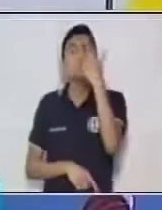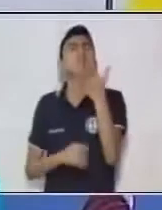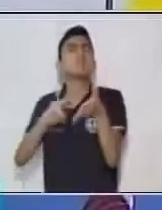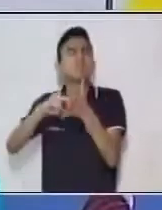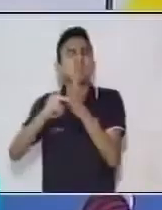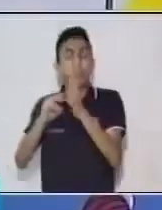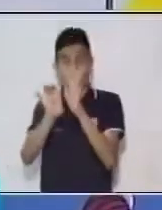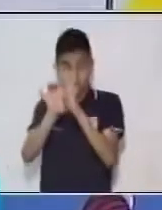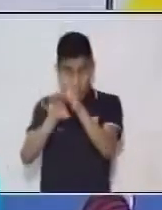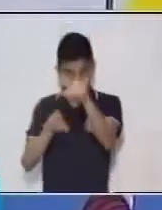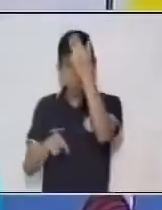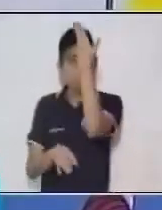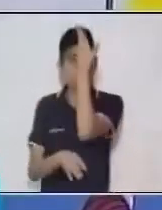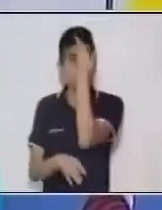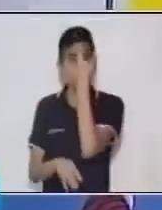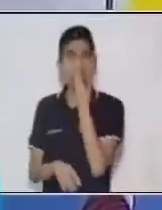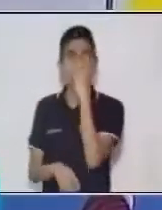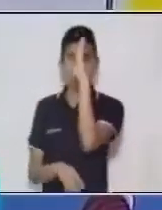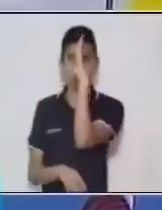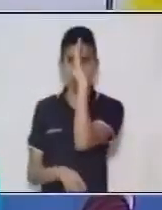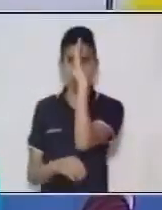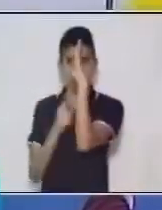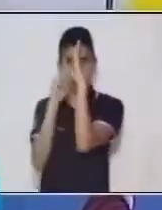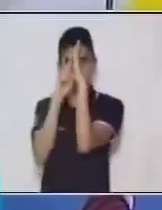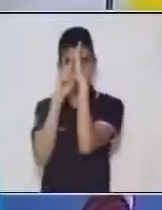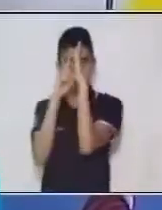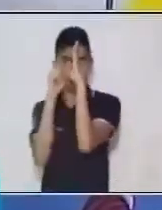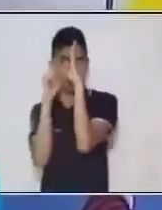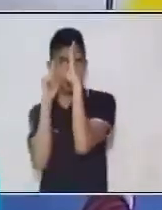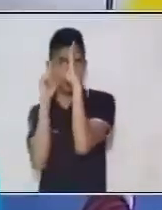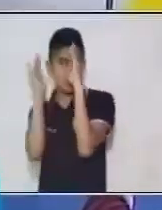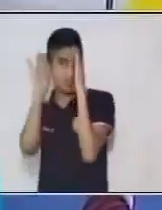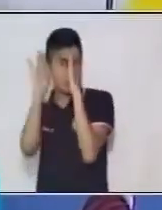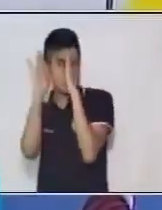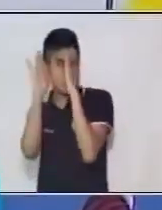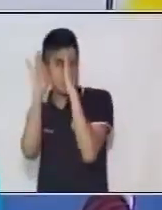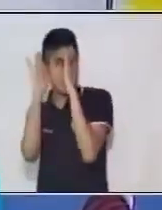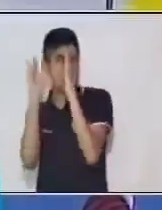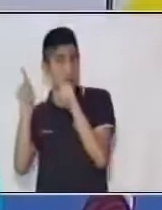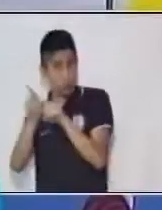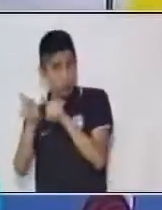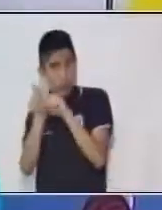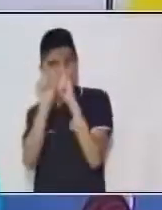y cuando observamos las figuras que cortamos,